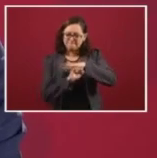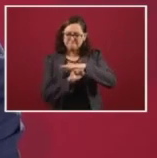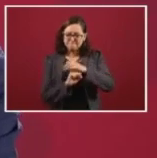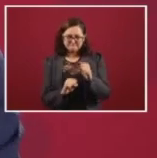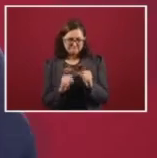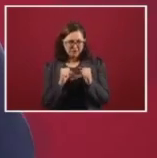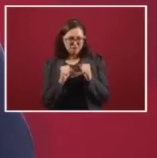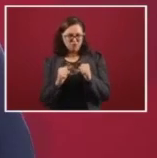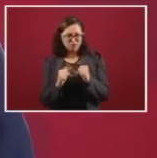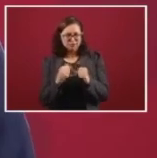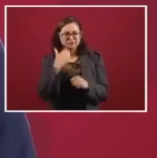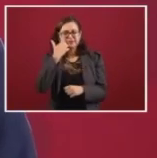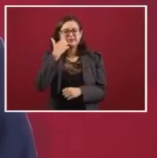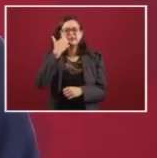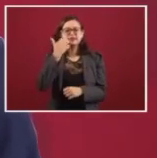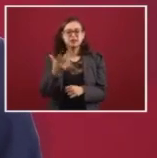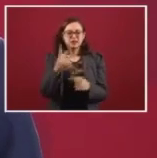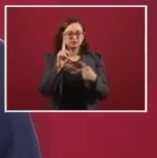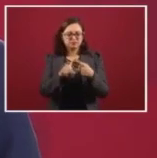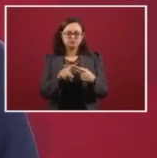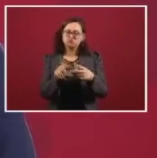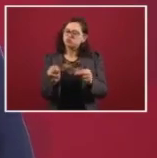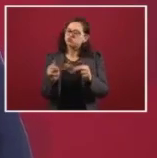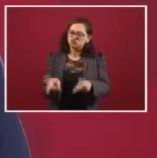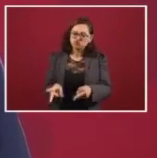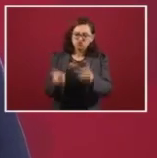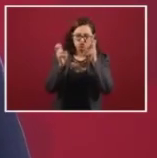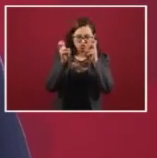O sea, el no robar,